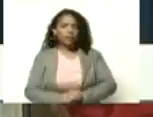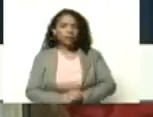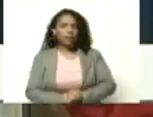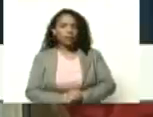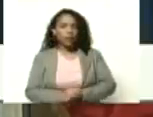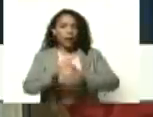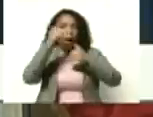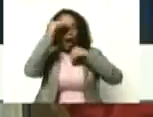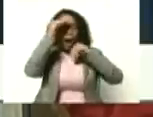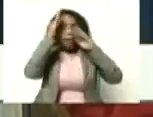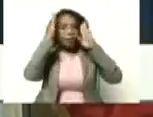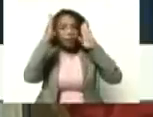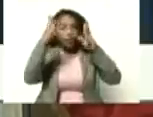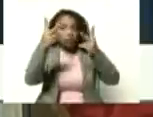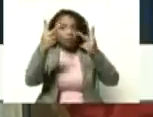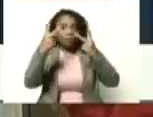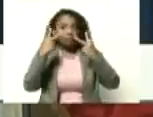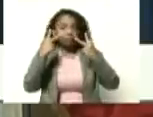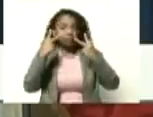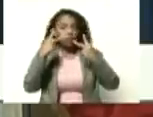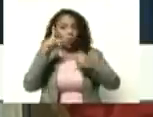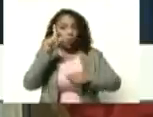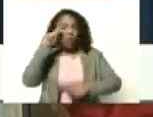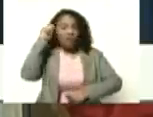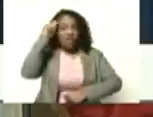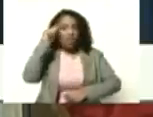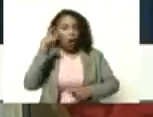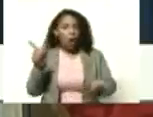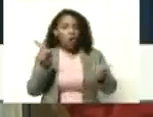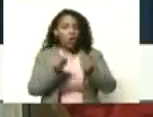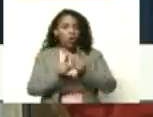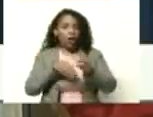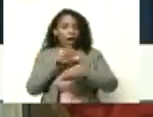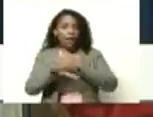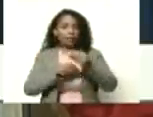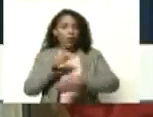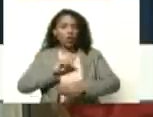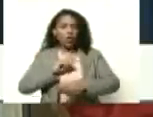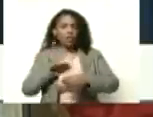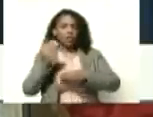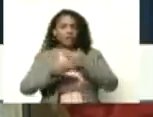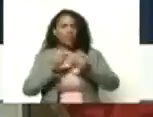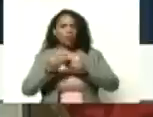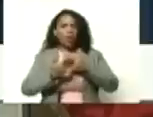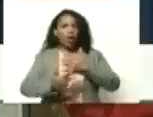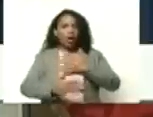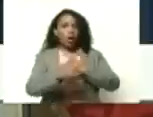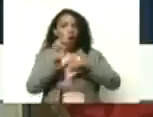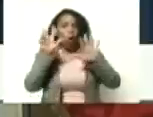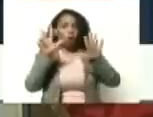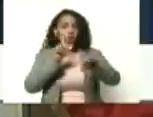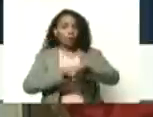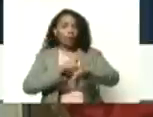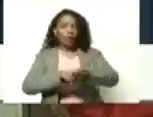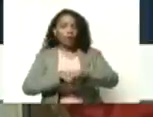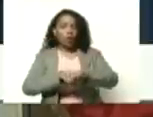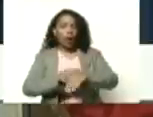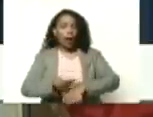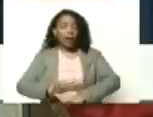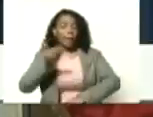atención un vídeo muy corto que hicimos no lo quisimos alargar de 8 minutos es muy